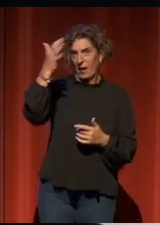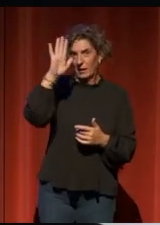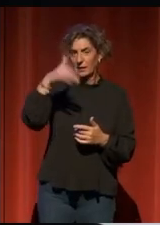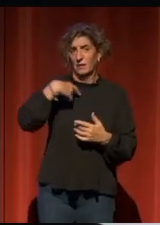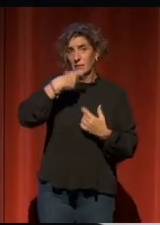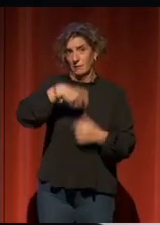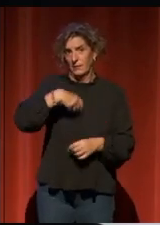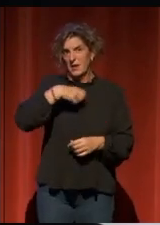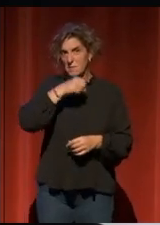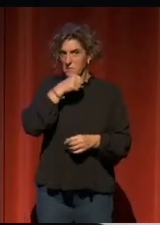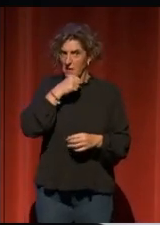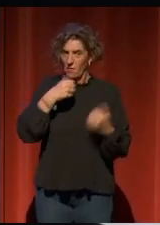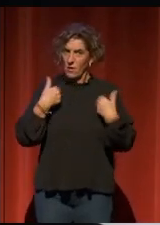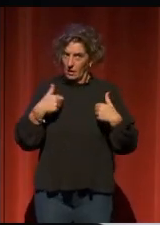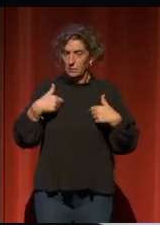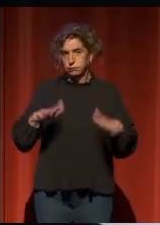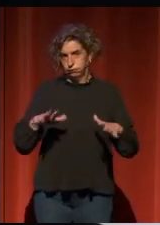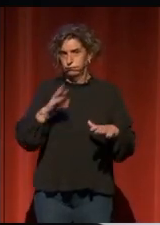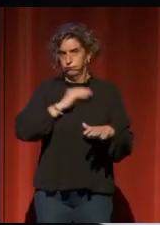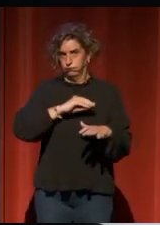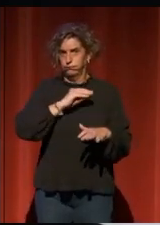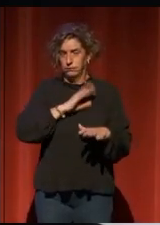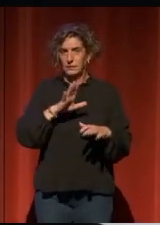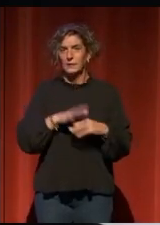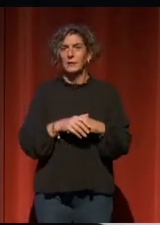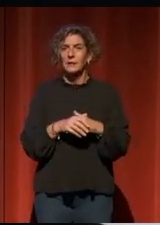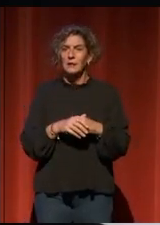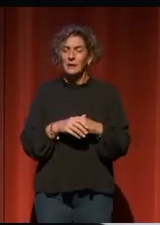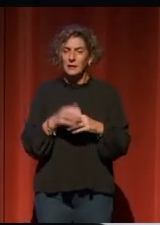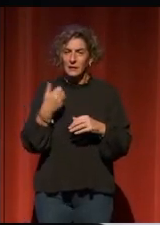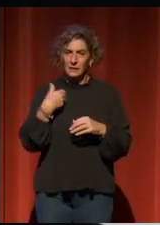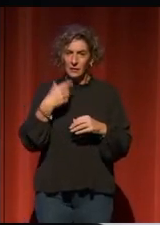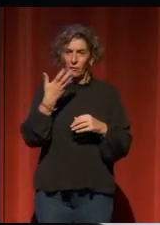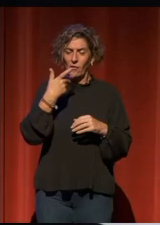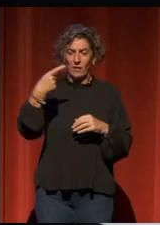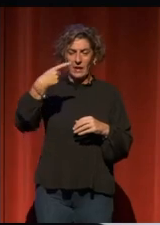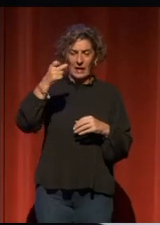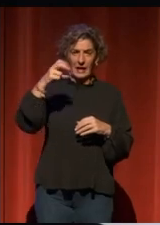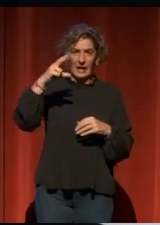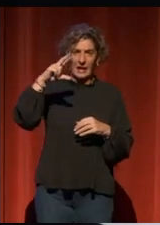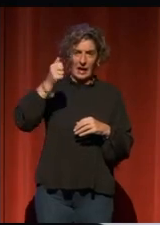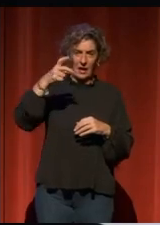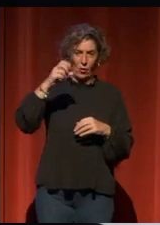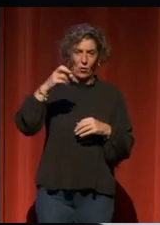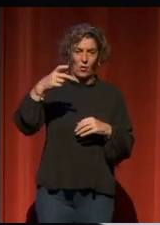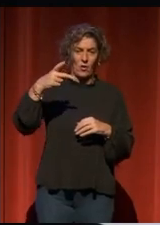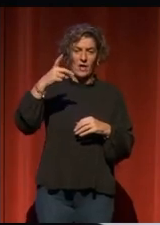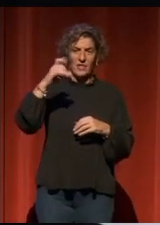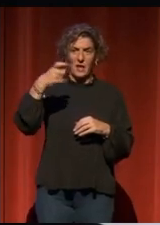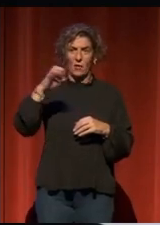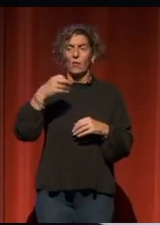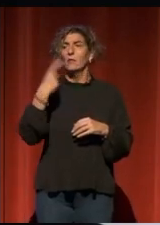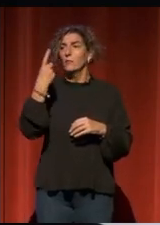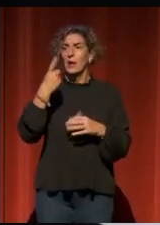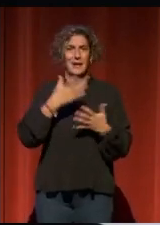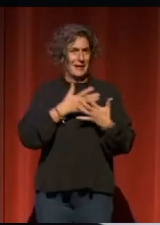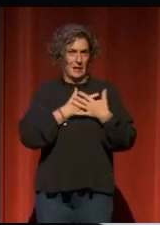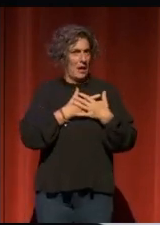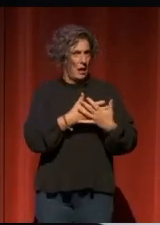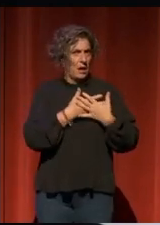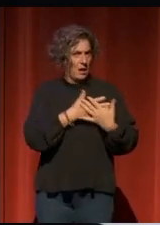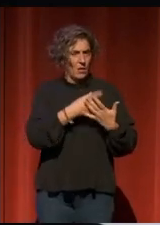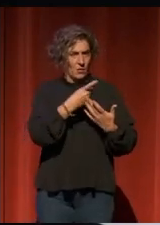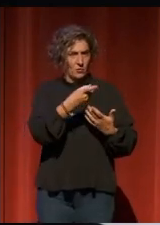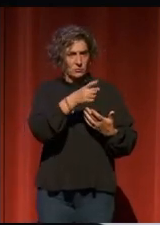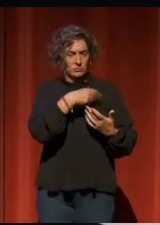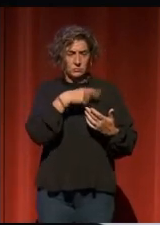viejo empiezo a ser, a Gerardo Diego, que con una generosidad sin límites,